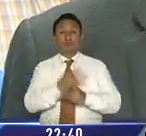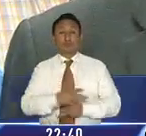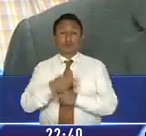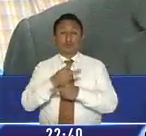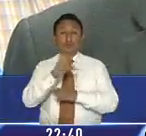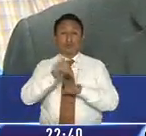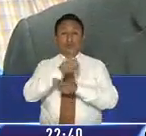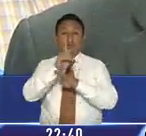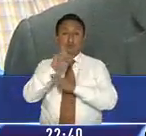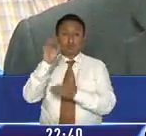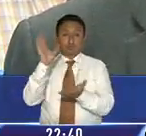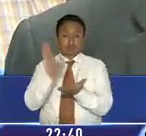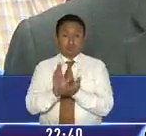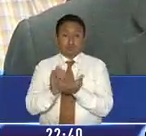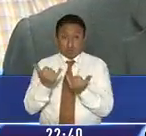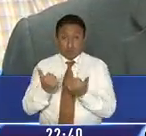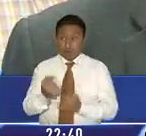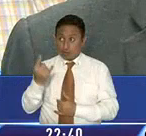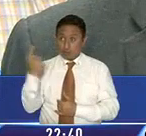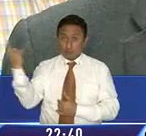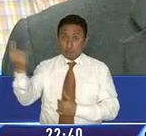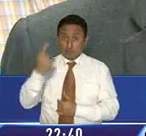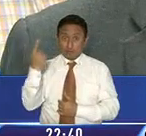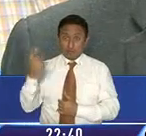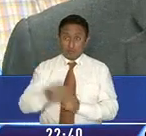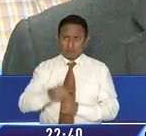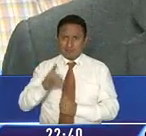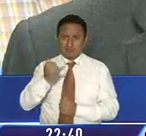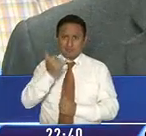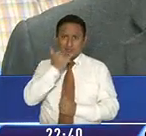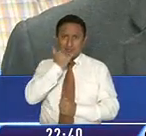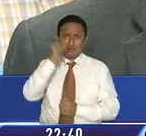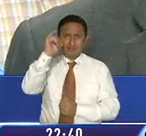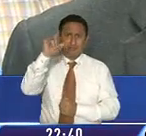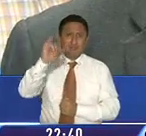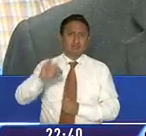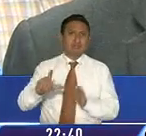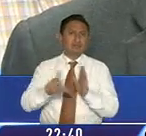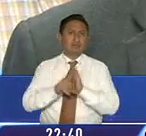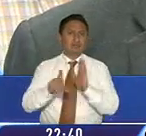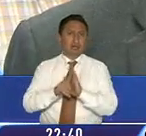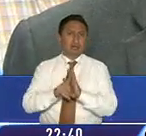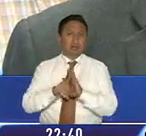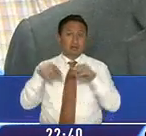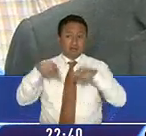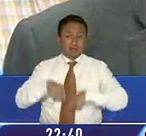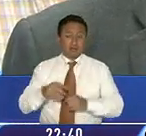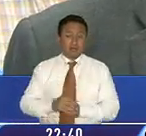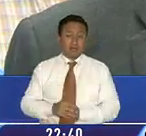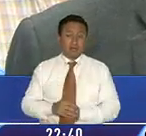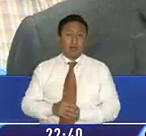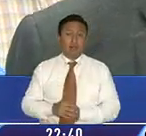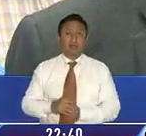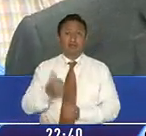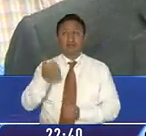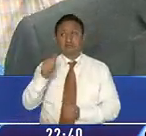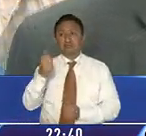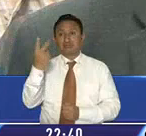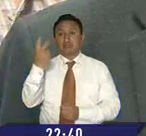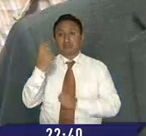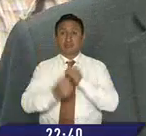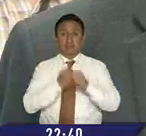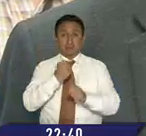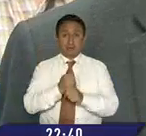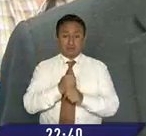del IES, porque obviamente el que está vigente está actuando de manera ilegal, de manera dolosa, porque está prorrogado 10 y 12 años respectivamente.